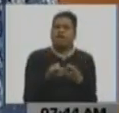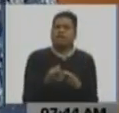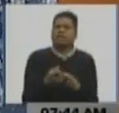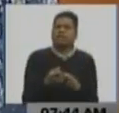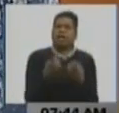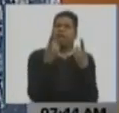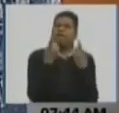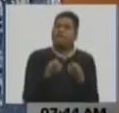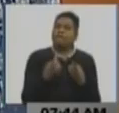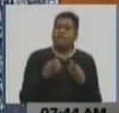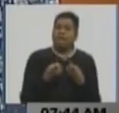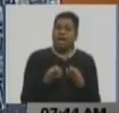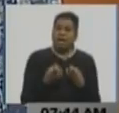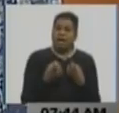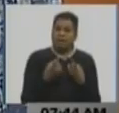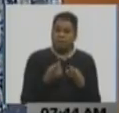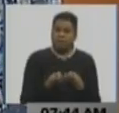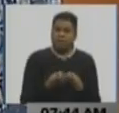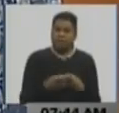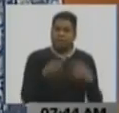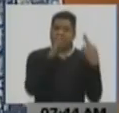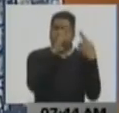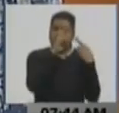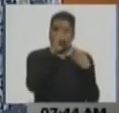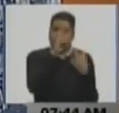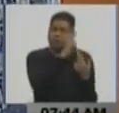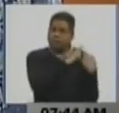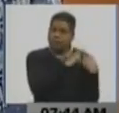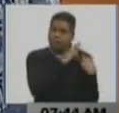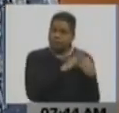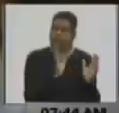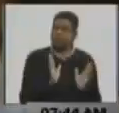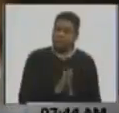para un país que lo que quiere es paz, tranquilidad y armonía.